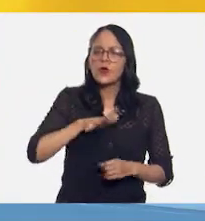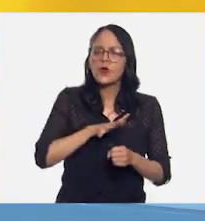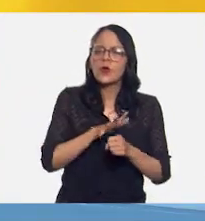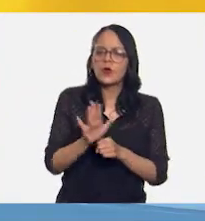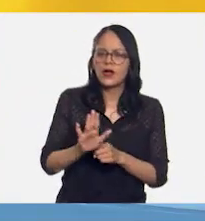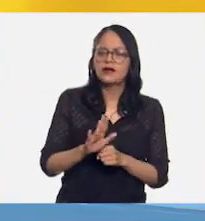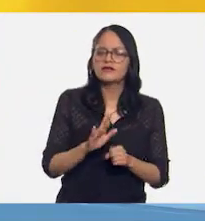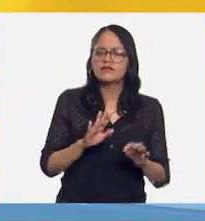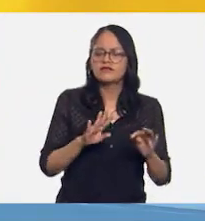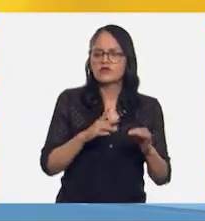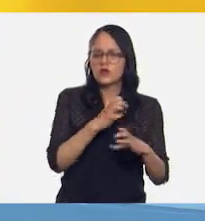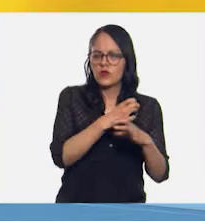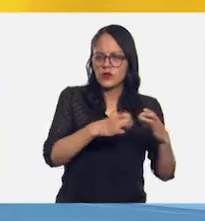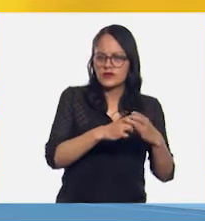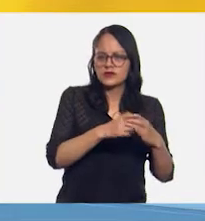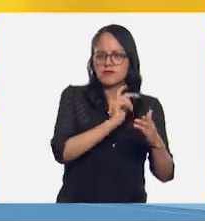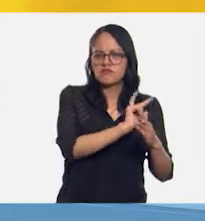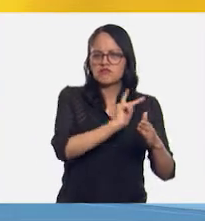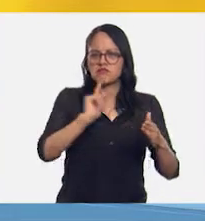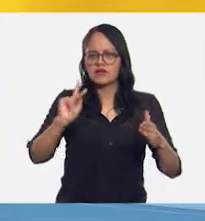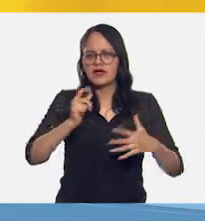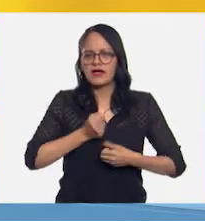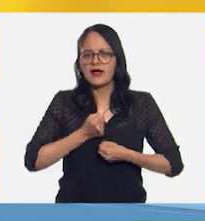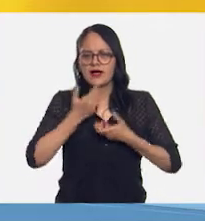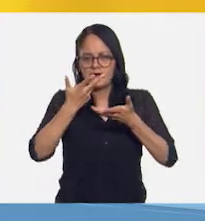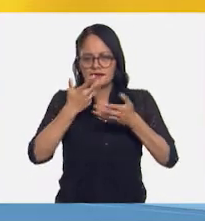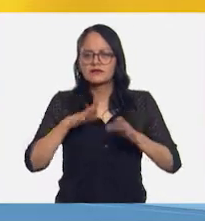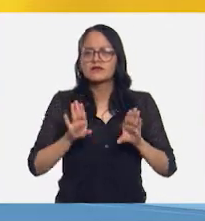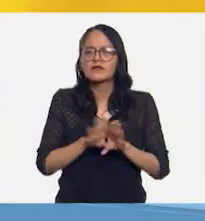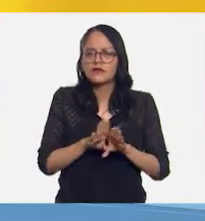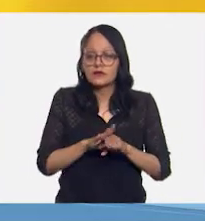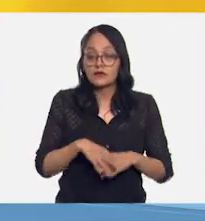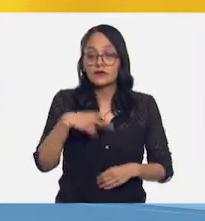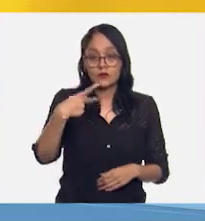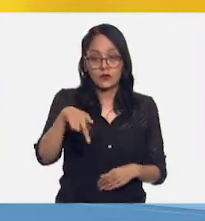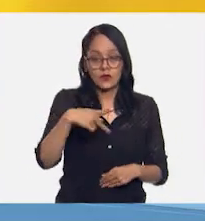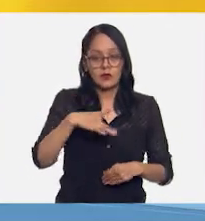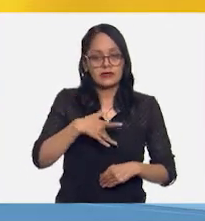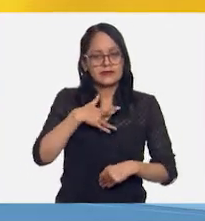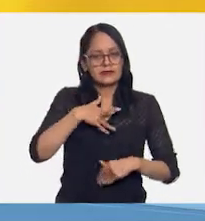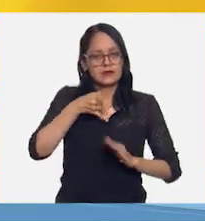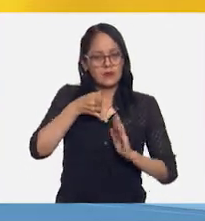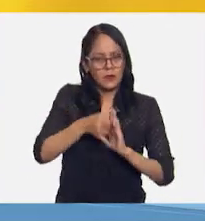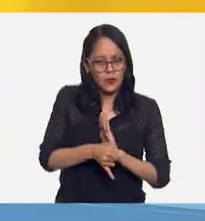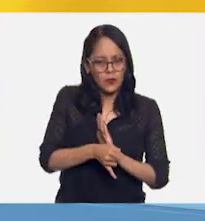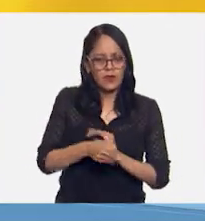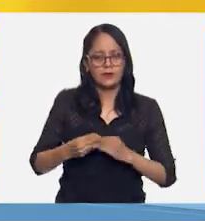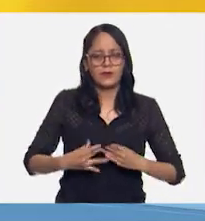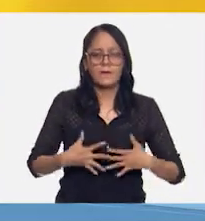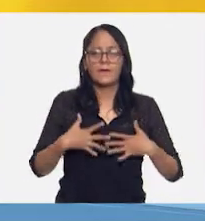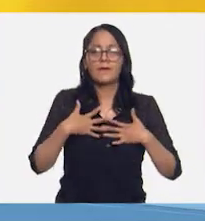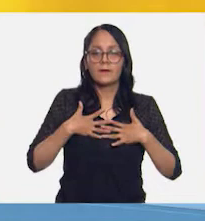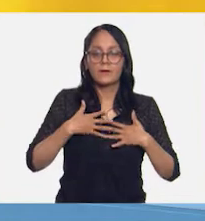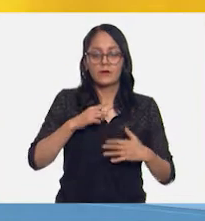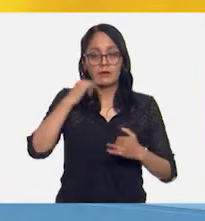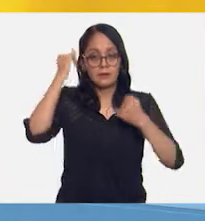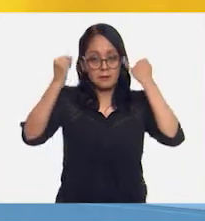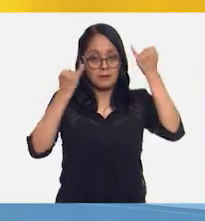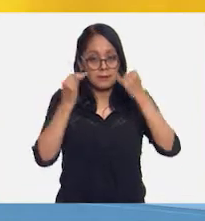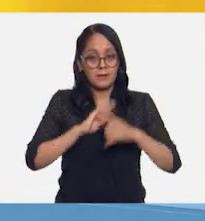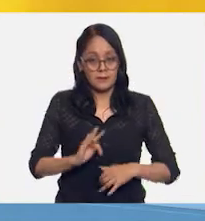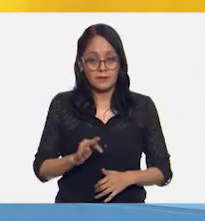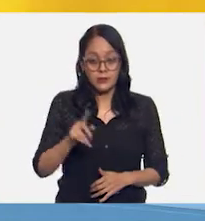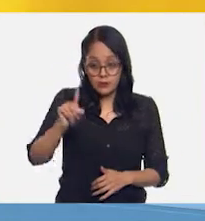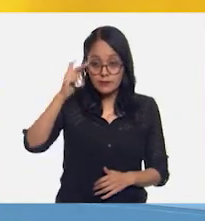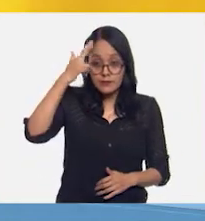retóricas podrían emplear para expresar con mayor efectividad y profundidad sus sentimientos, emociones e ideas. Si